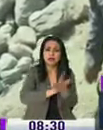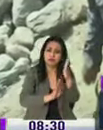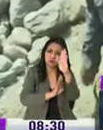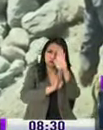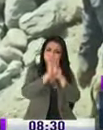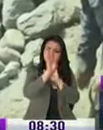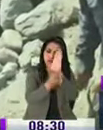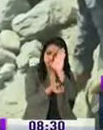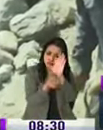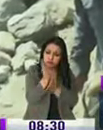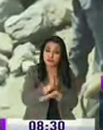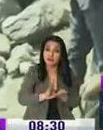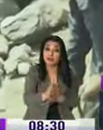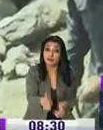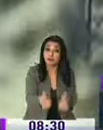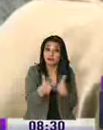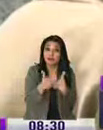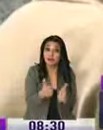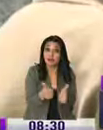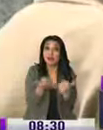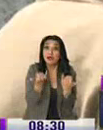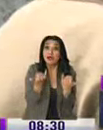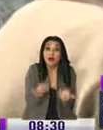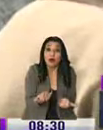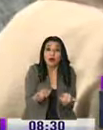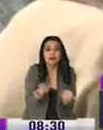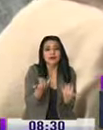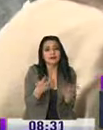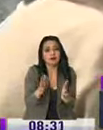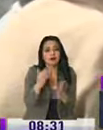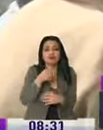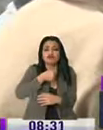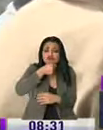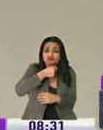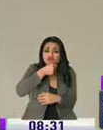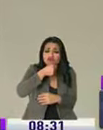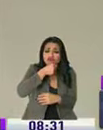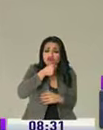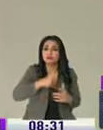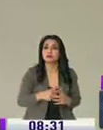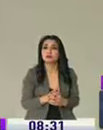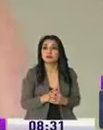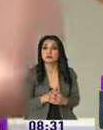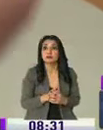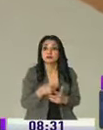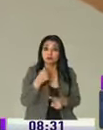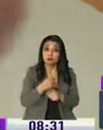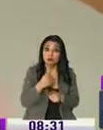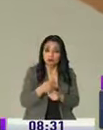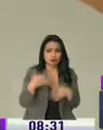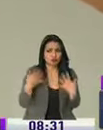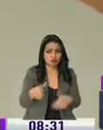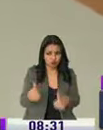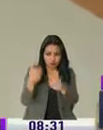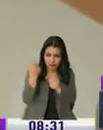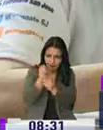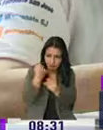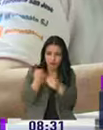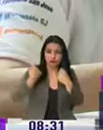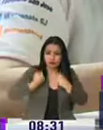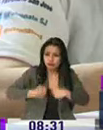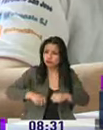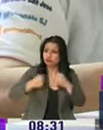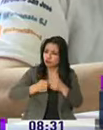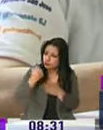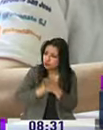un barrio próspero, en la actualidad ya son adultos mayores. Y en agradecimiento a su esfuerzo, la directiva del lugar